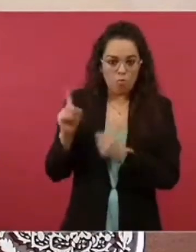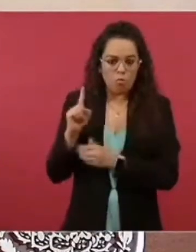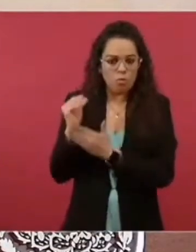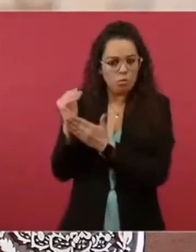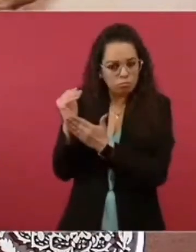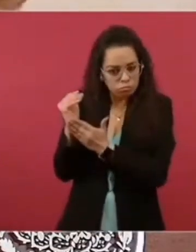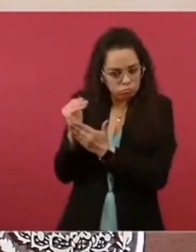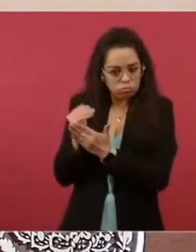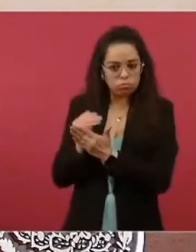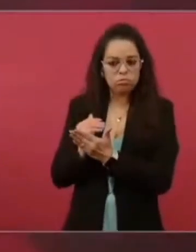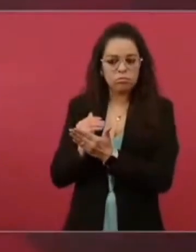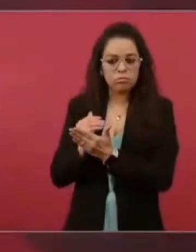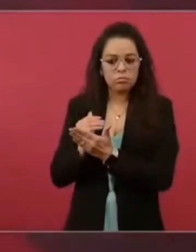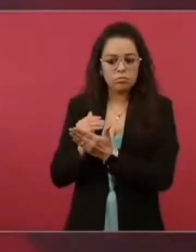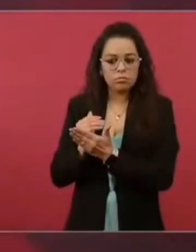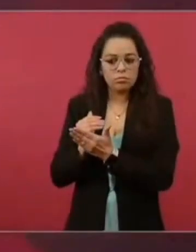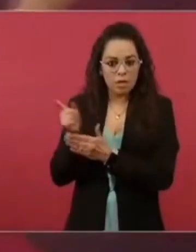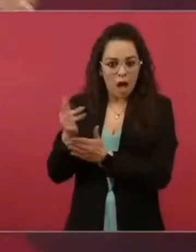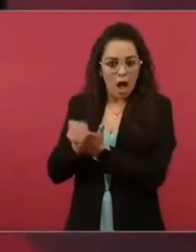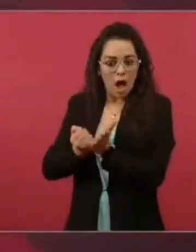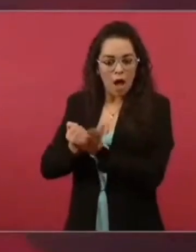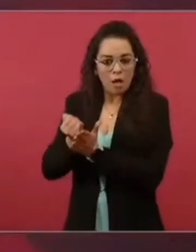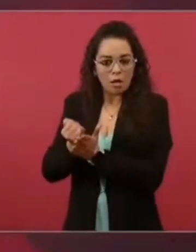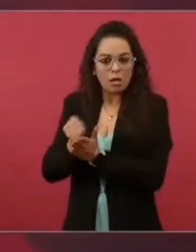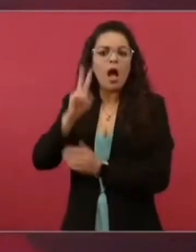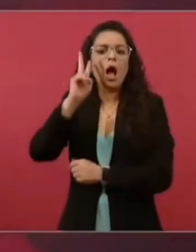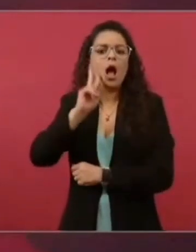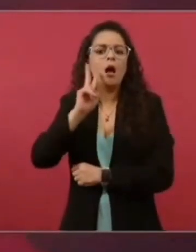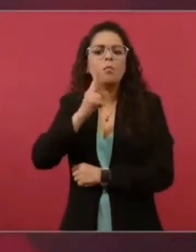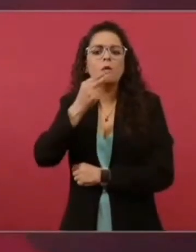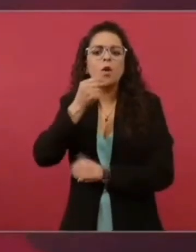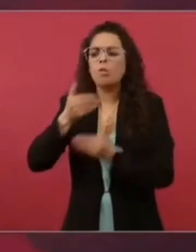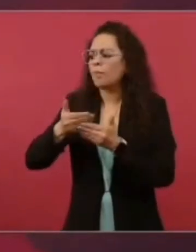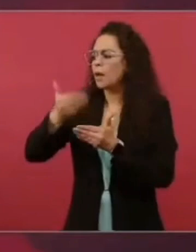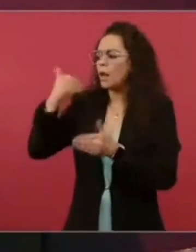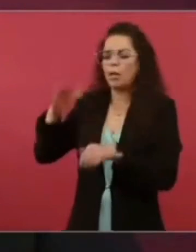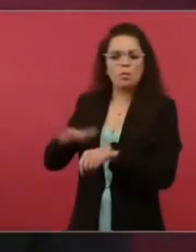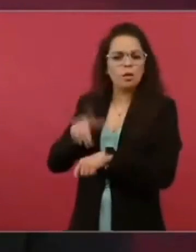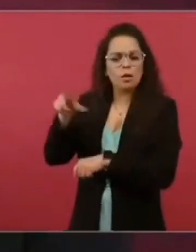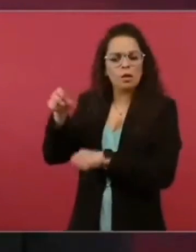¿Por qué no lo hizo el anterior?